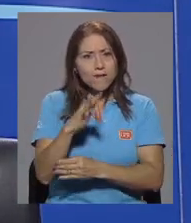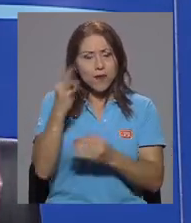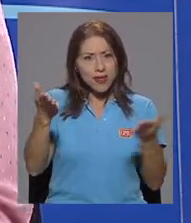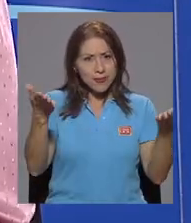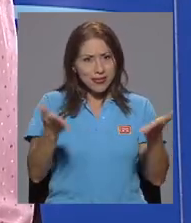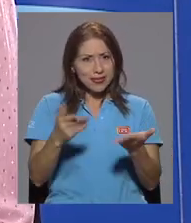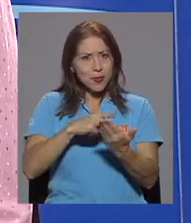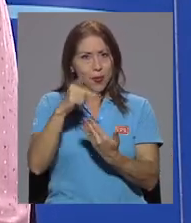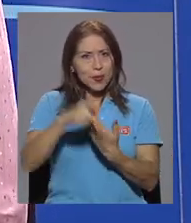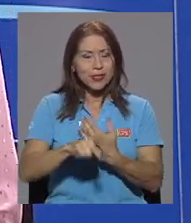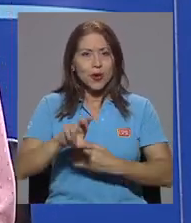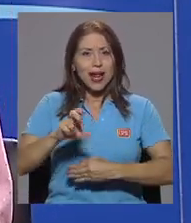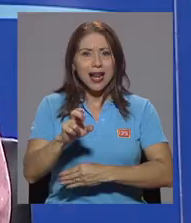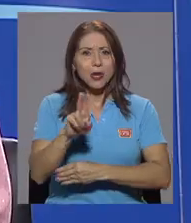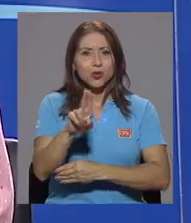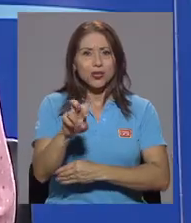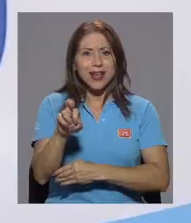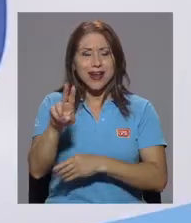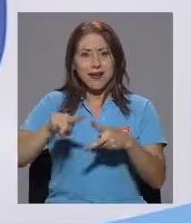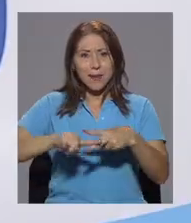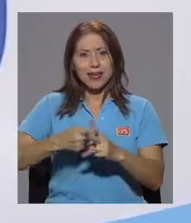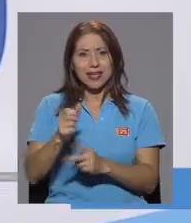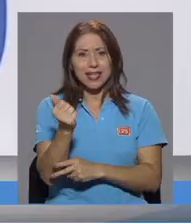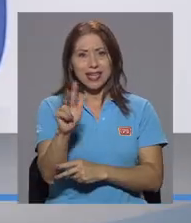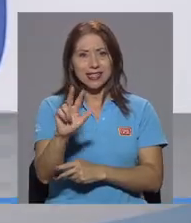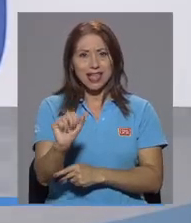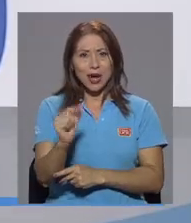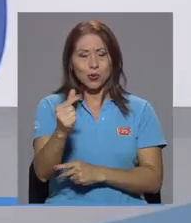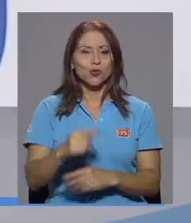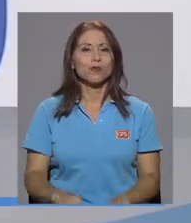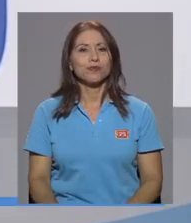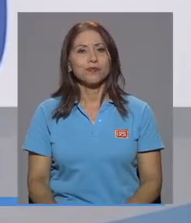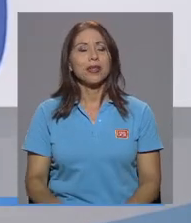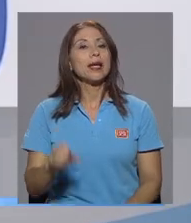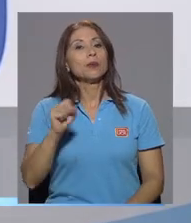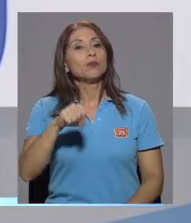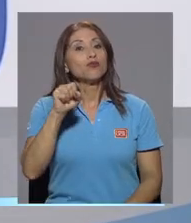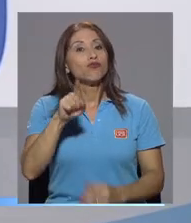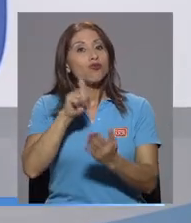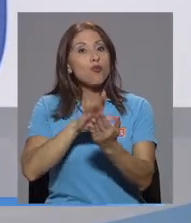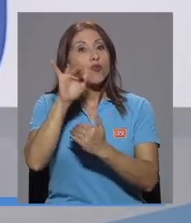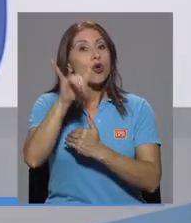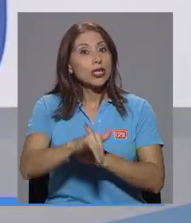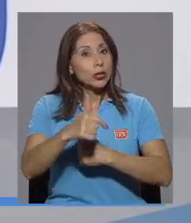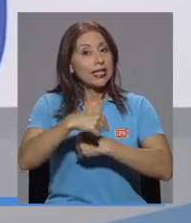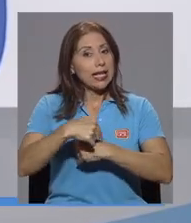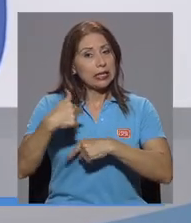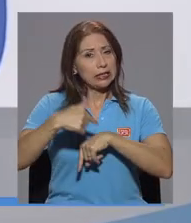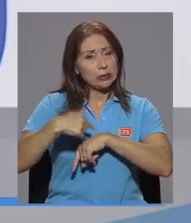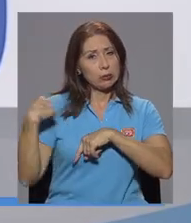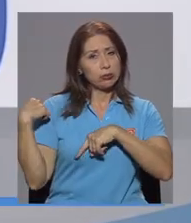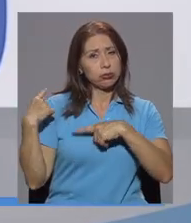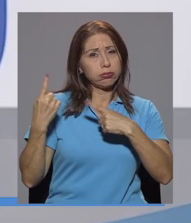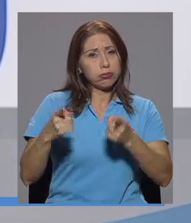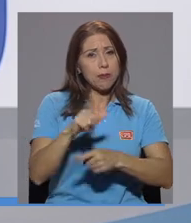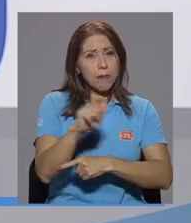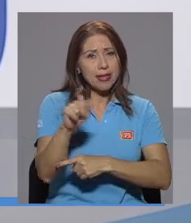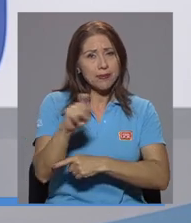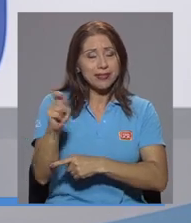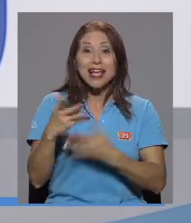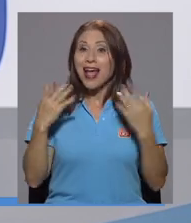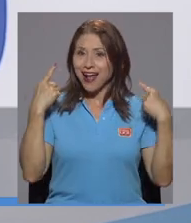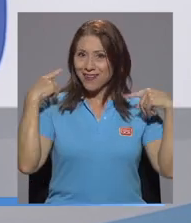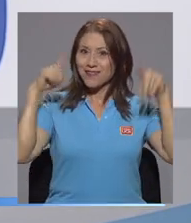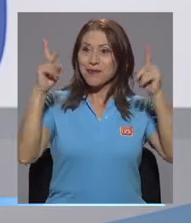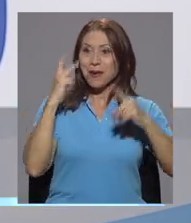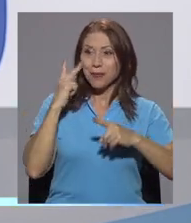programación de canal user a partir del 13 a 2 sí maría y eso es un proyecto de meses verdad ahora al fin vamos a verlo en pantalla pero es